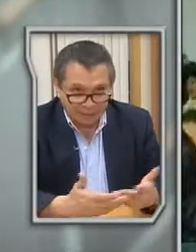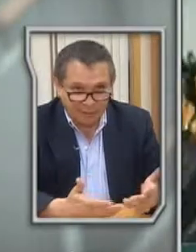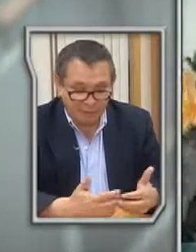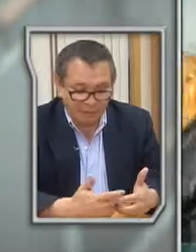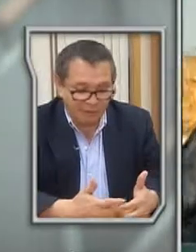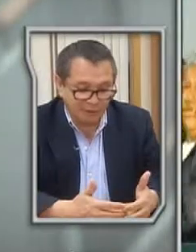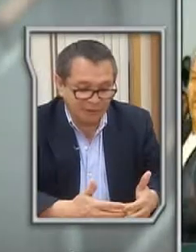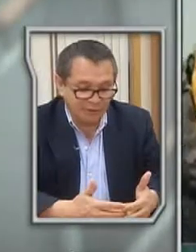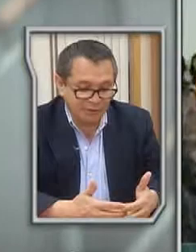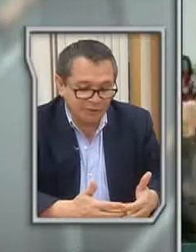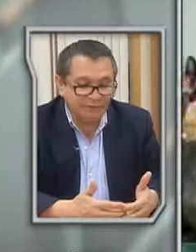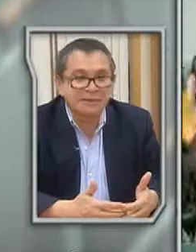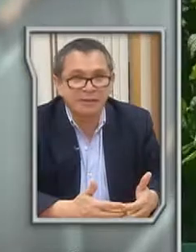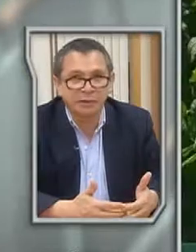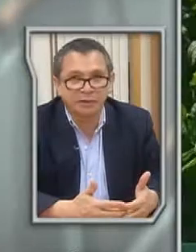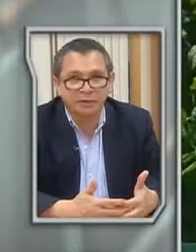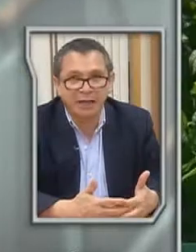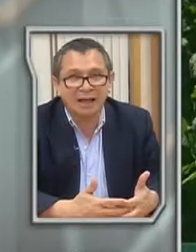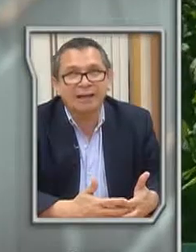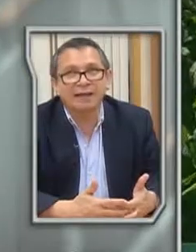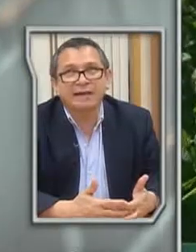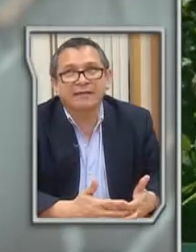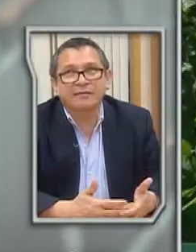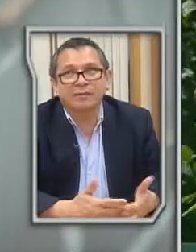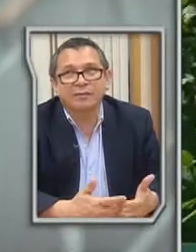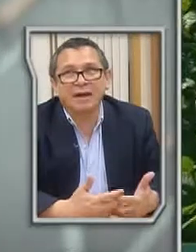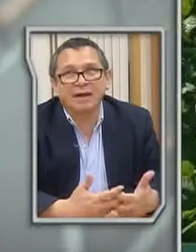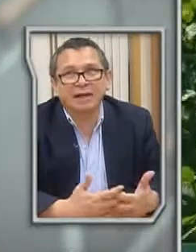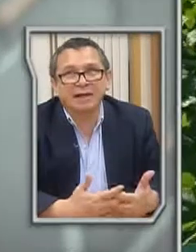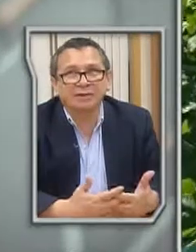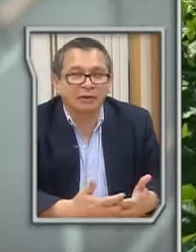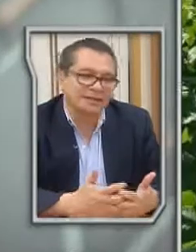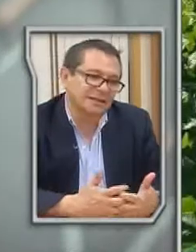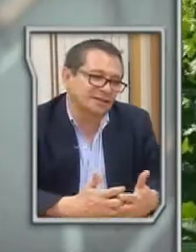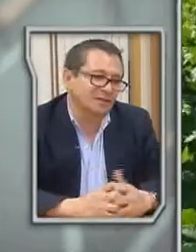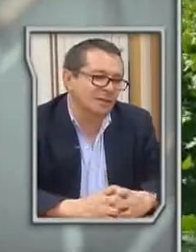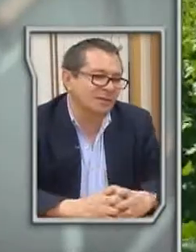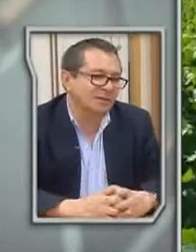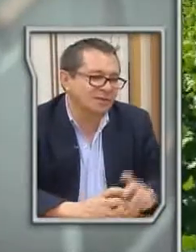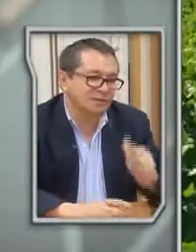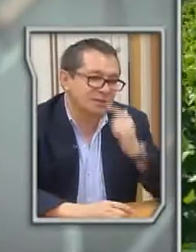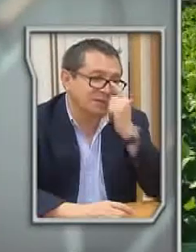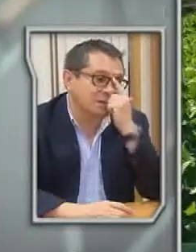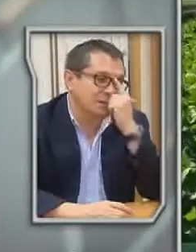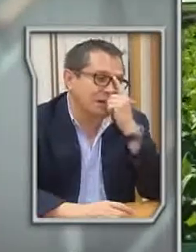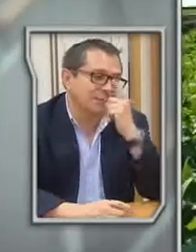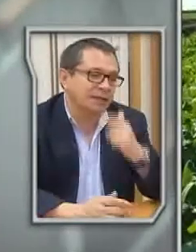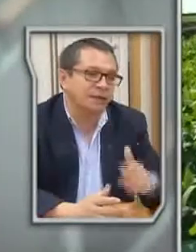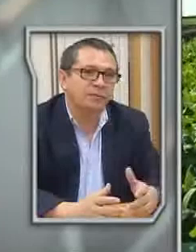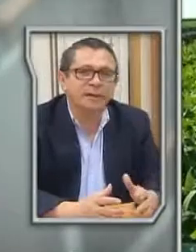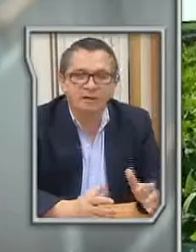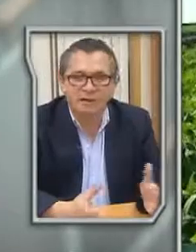de la tierra, como comentábamos al principio, ¿no? Una reforma agraria, no en el sentido como lo conocemos en México, pero sí al